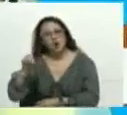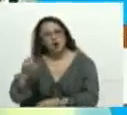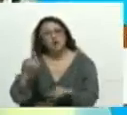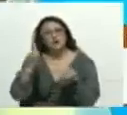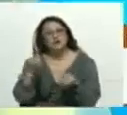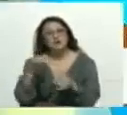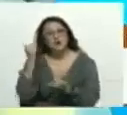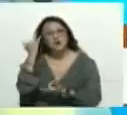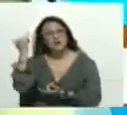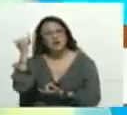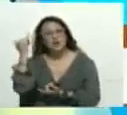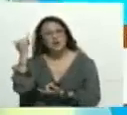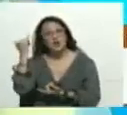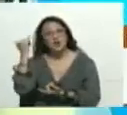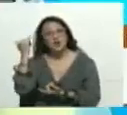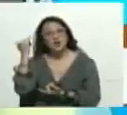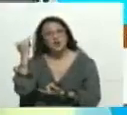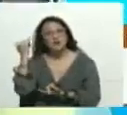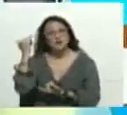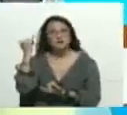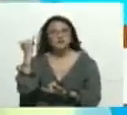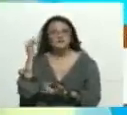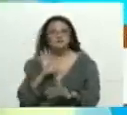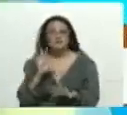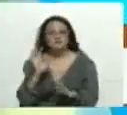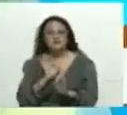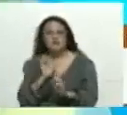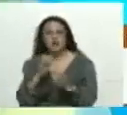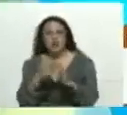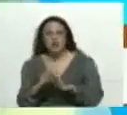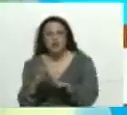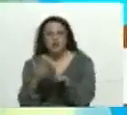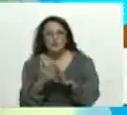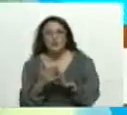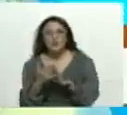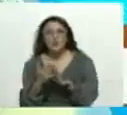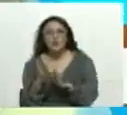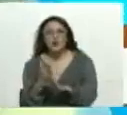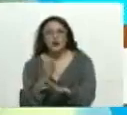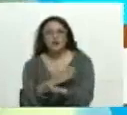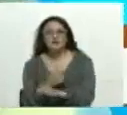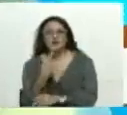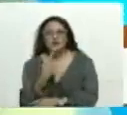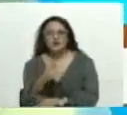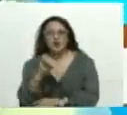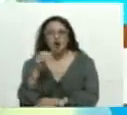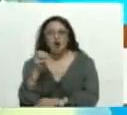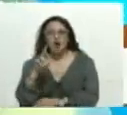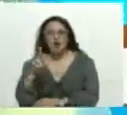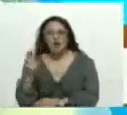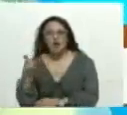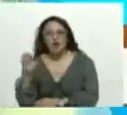ideólogo de la toparquía que dio origen a las comunas de las que también nos describieron Jorge y